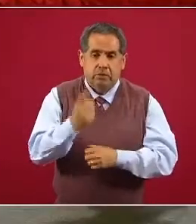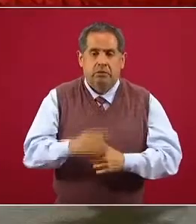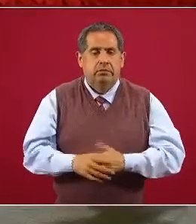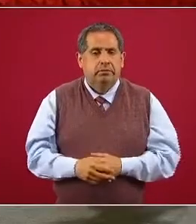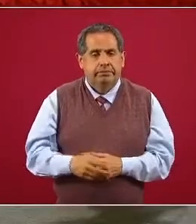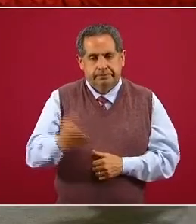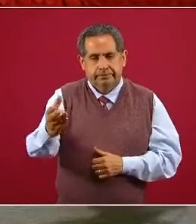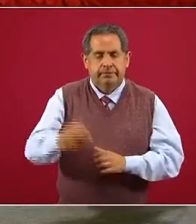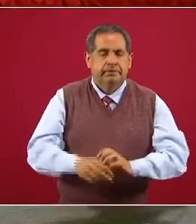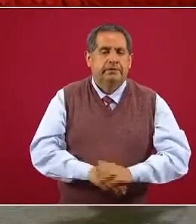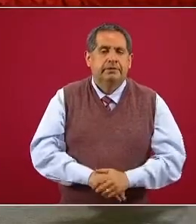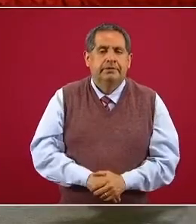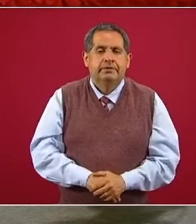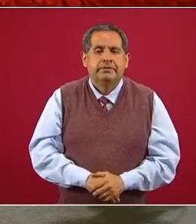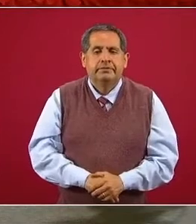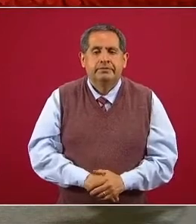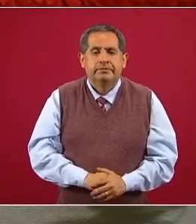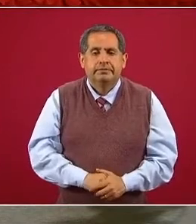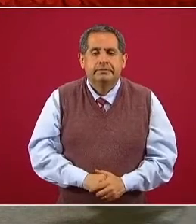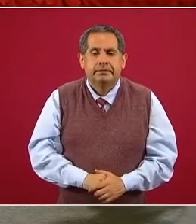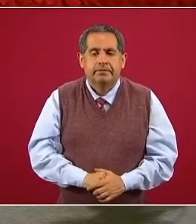por favor adelante